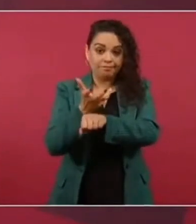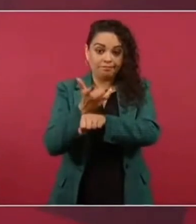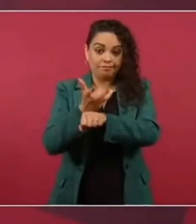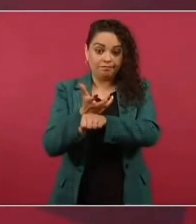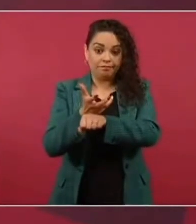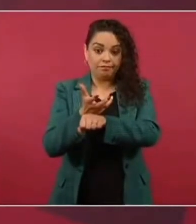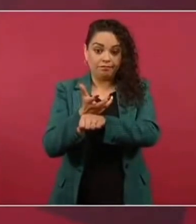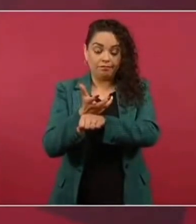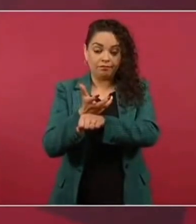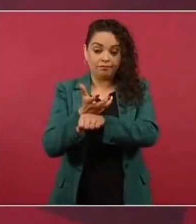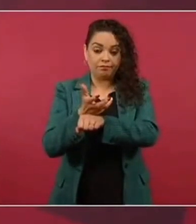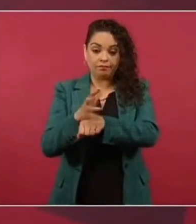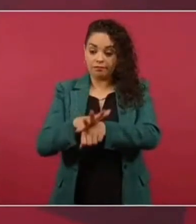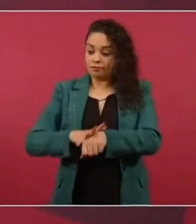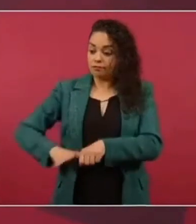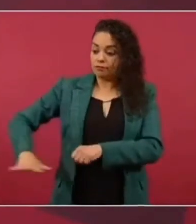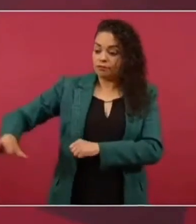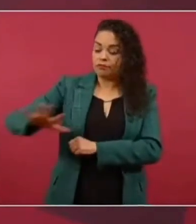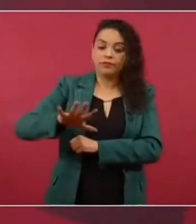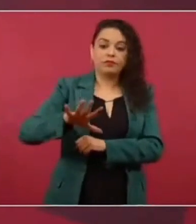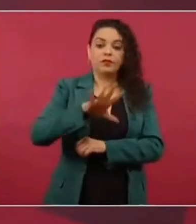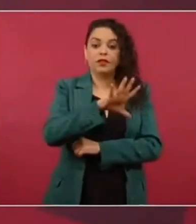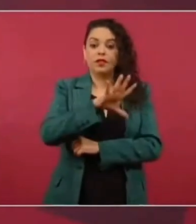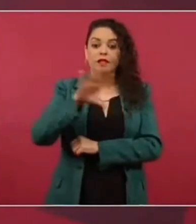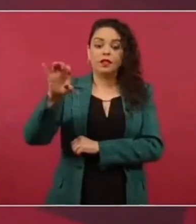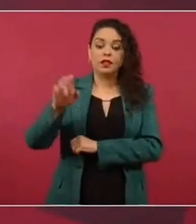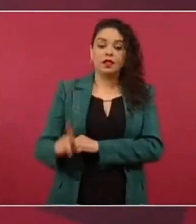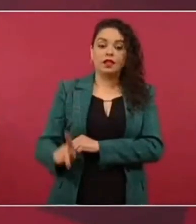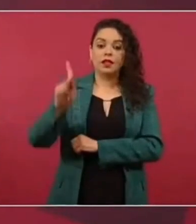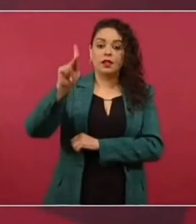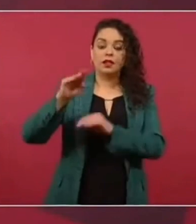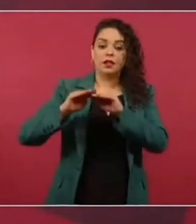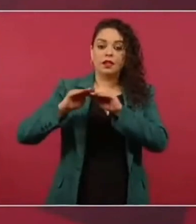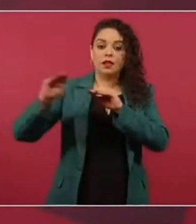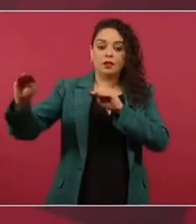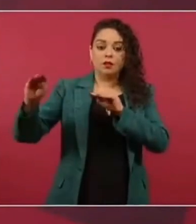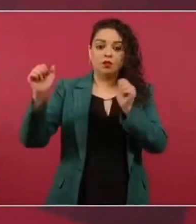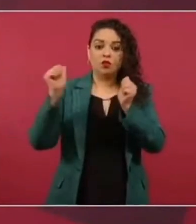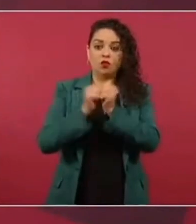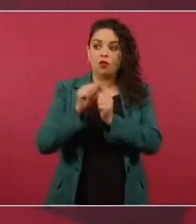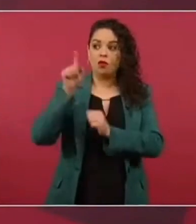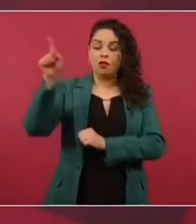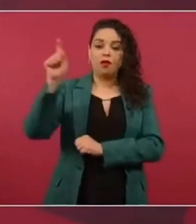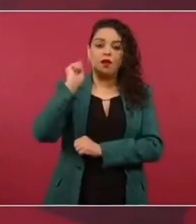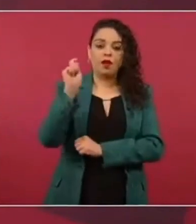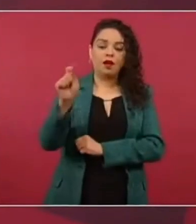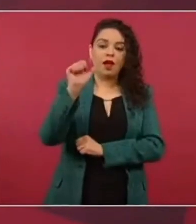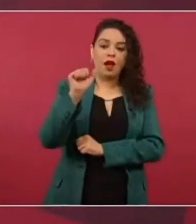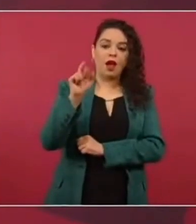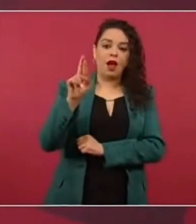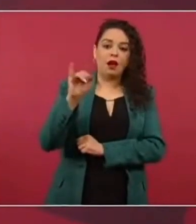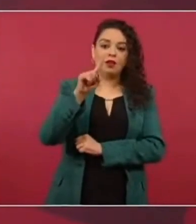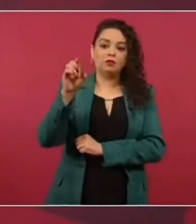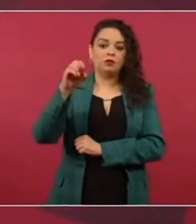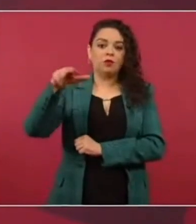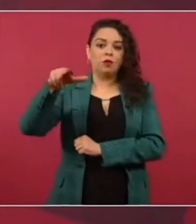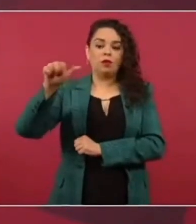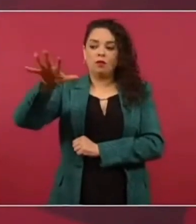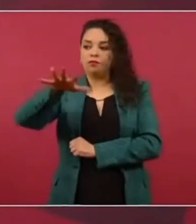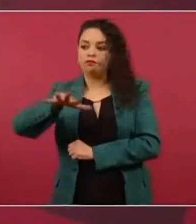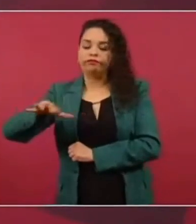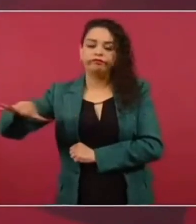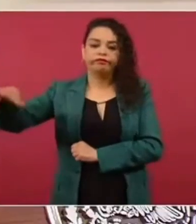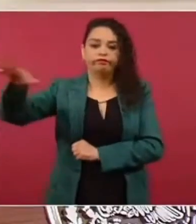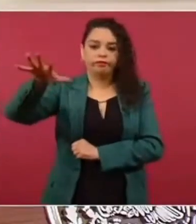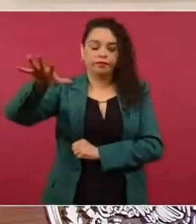500 kilómetros de frontera con Arizona. Ellos,